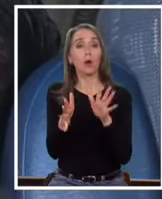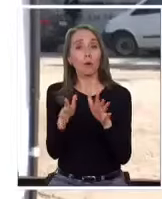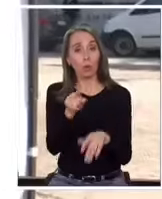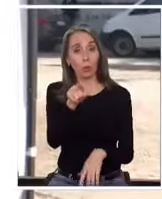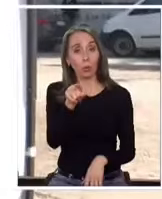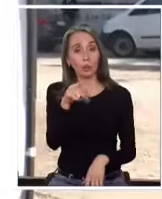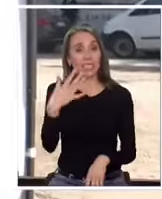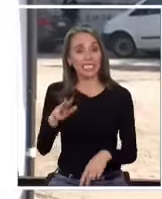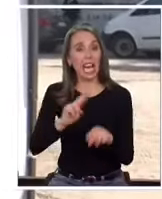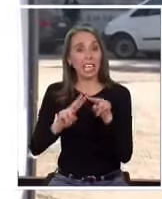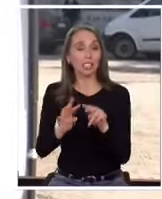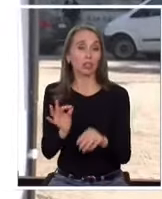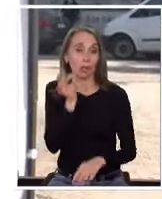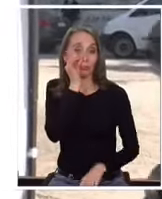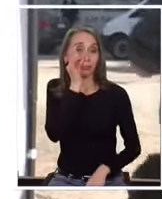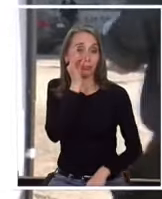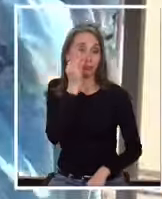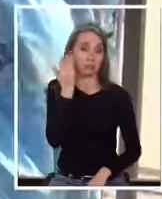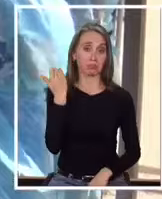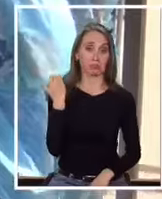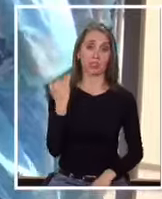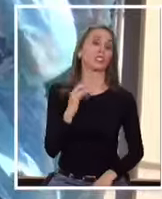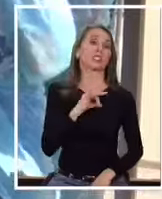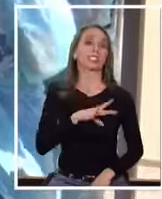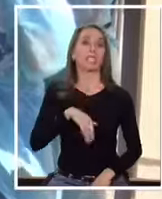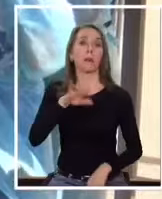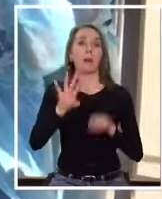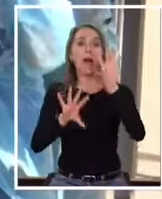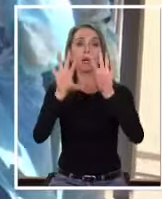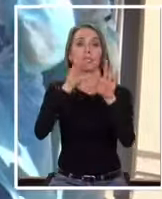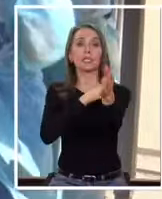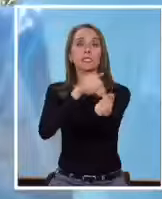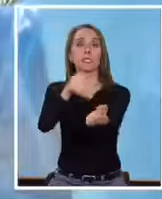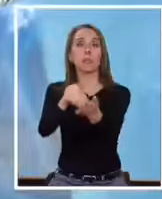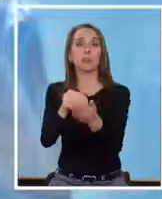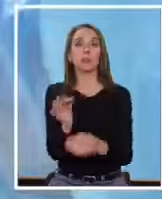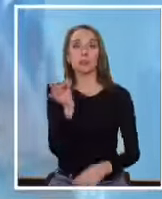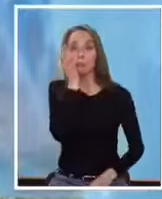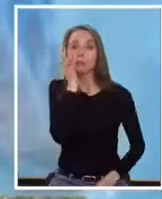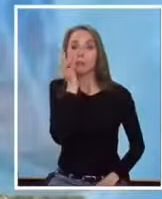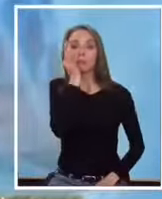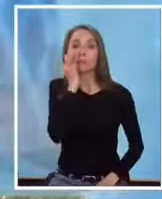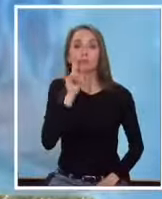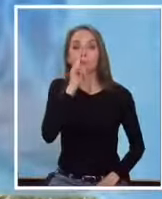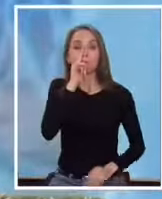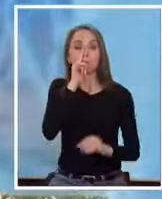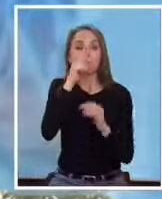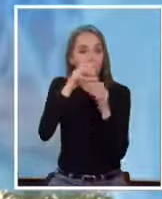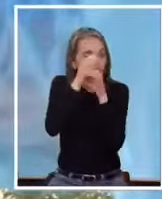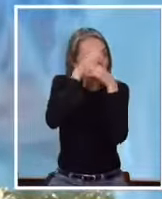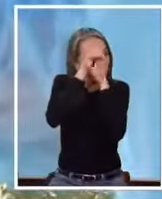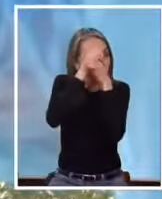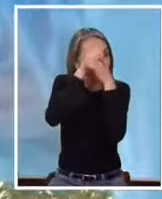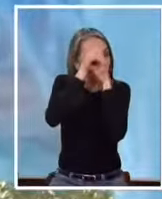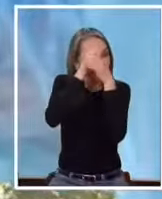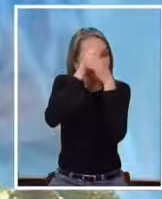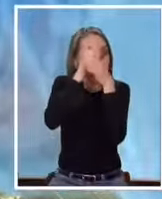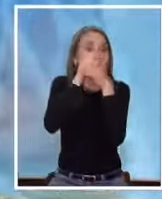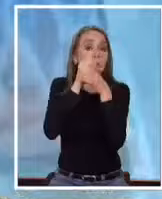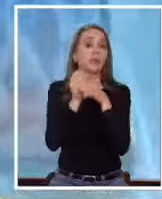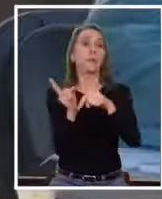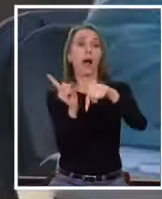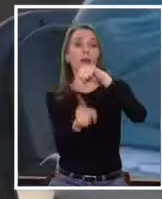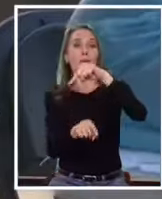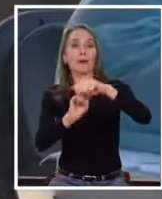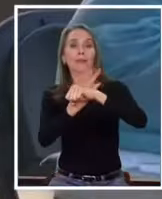Probablemente usted se haya hecho uno alguna vez. Chile ya superó los 15 millones de exámenes PCR procesados. Ha sido fundamental para combatir